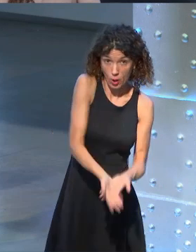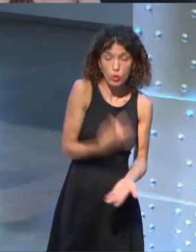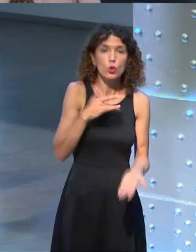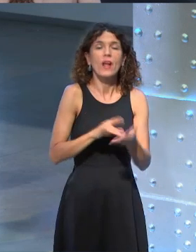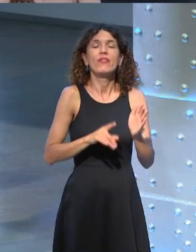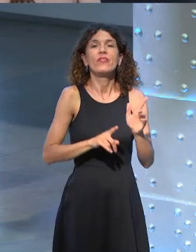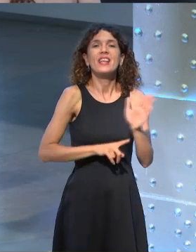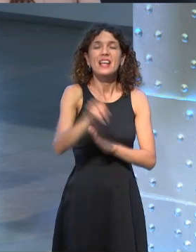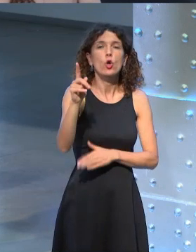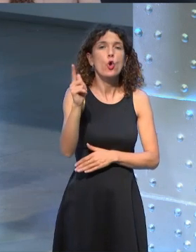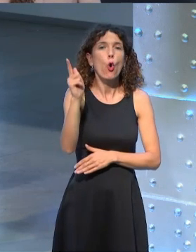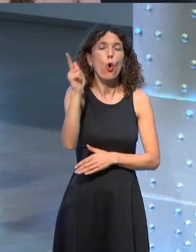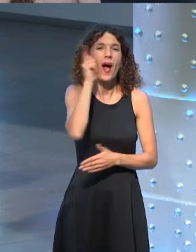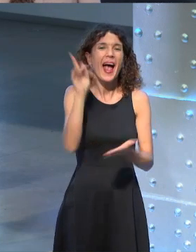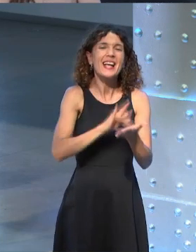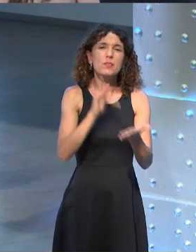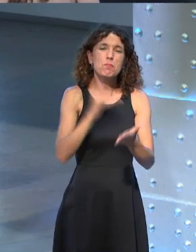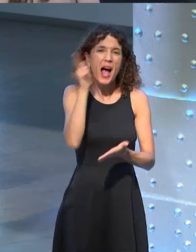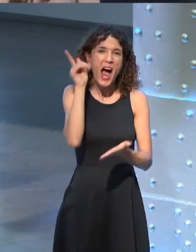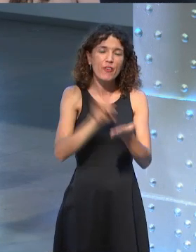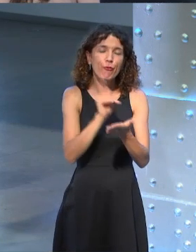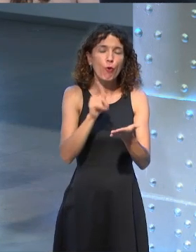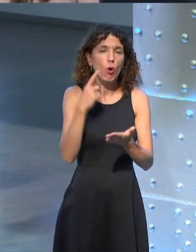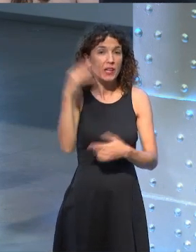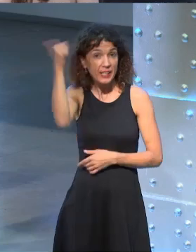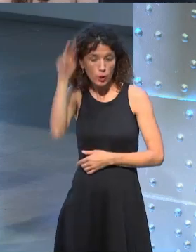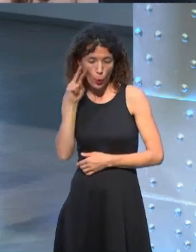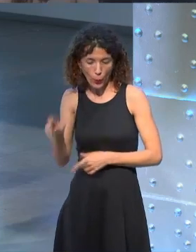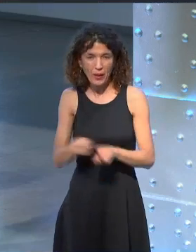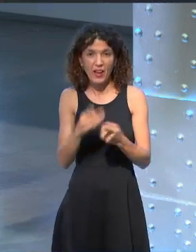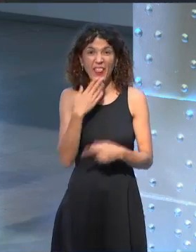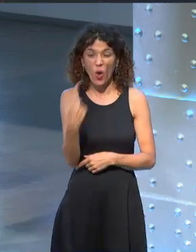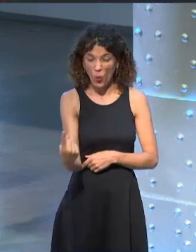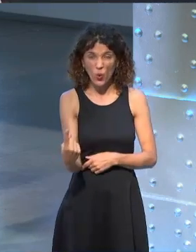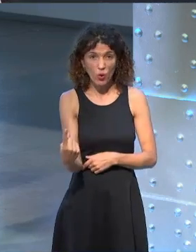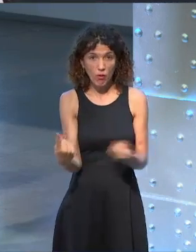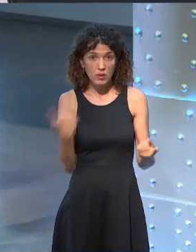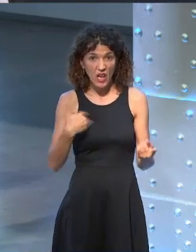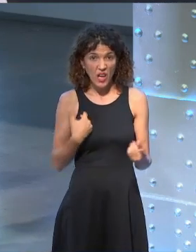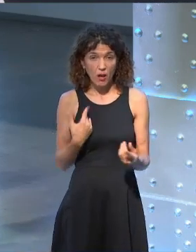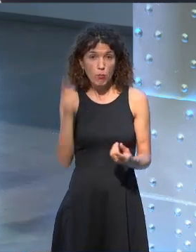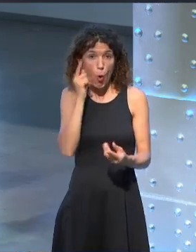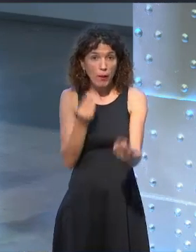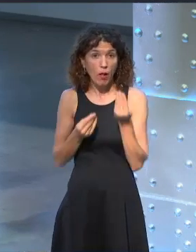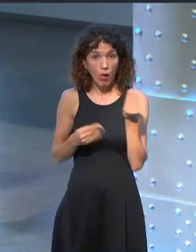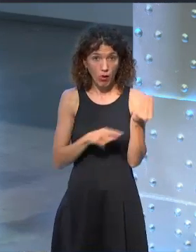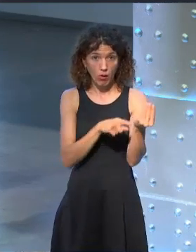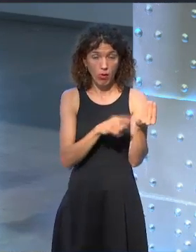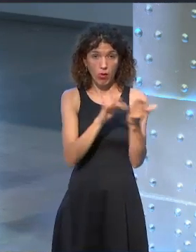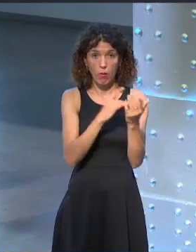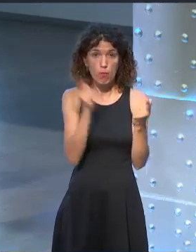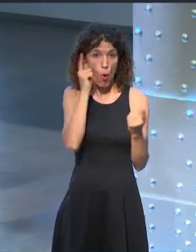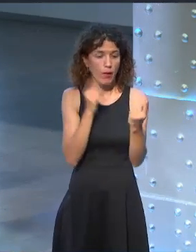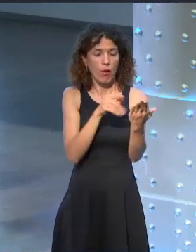el desarrollo de los smartphones es que a un niño lo ves con menos de un año, con un año, lo que tiene ya entre sus manos es un